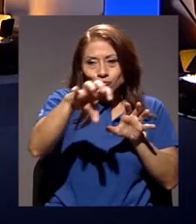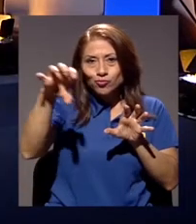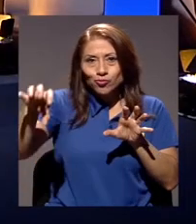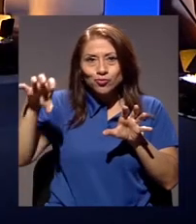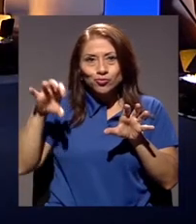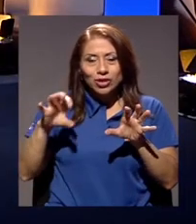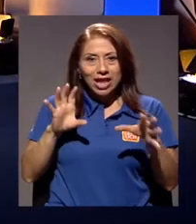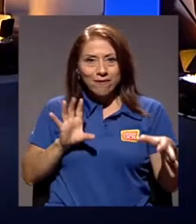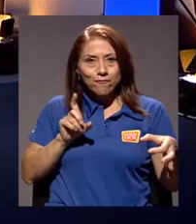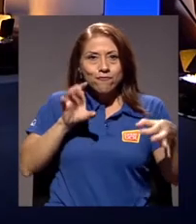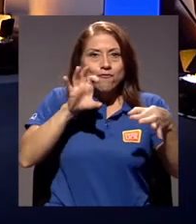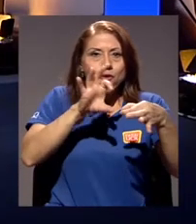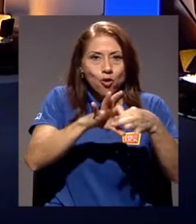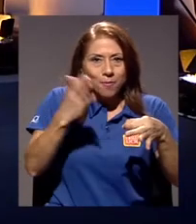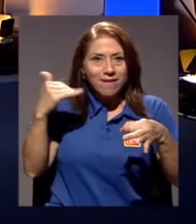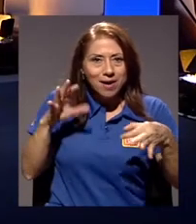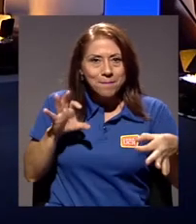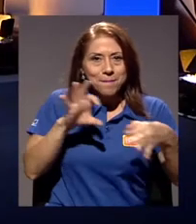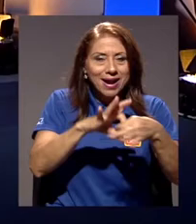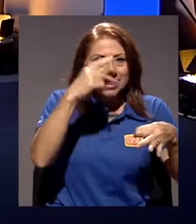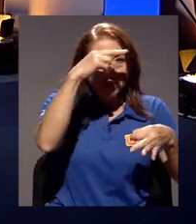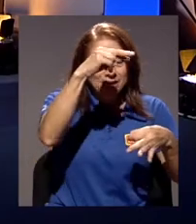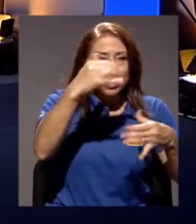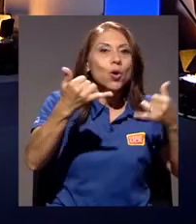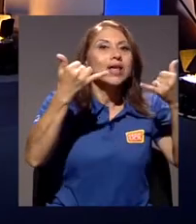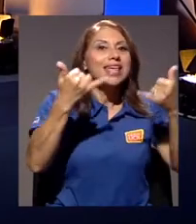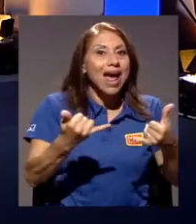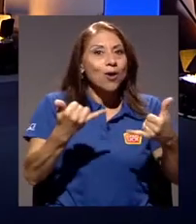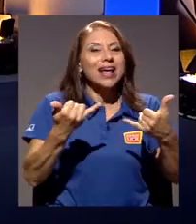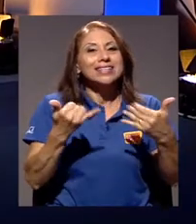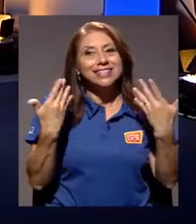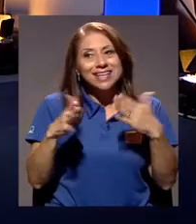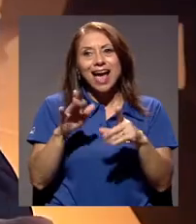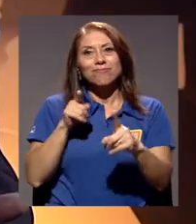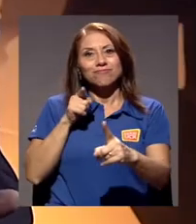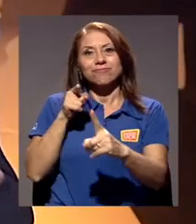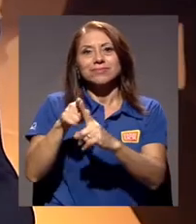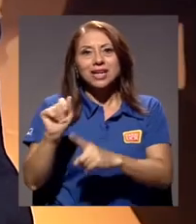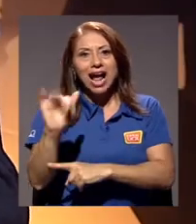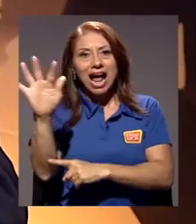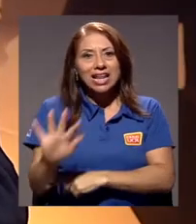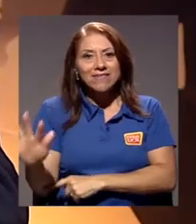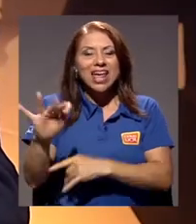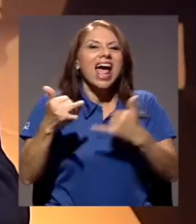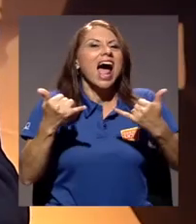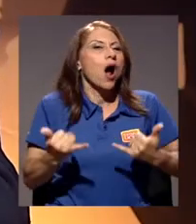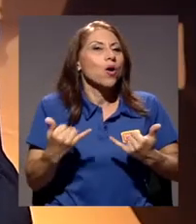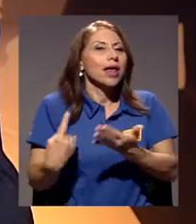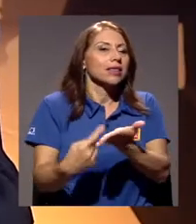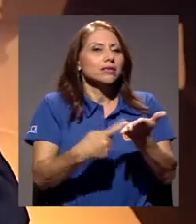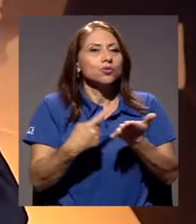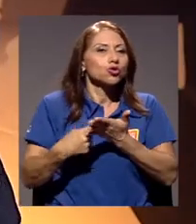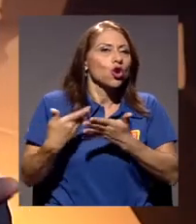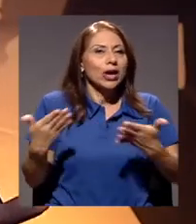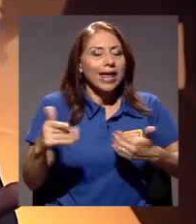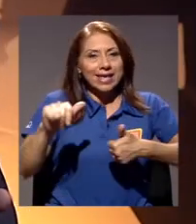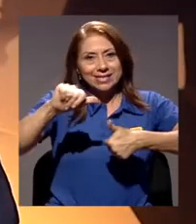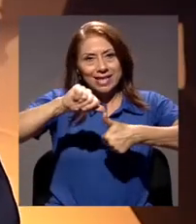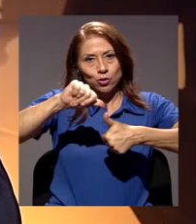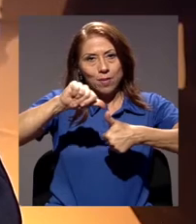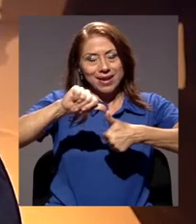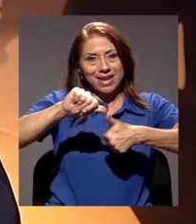de méxico y han llegado al caribe la discusión ahora es centroamérica y el caribe lo que